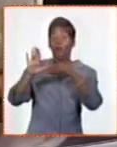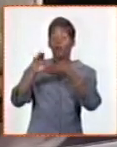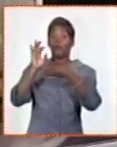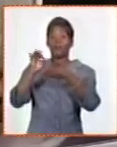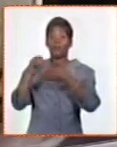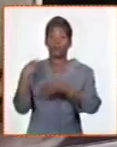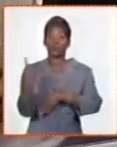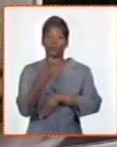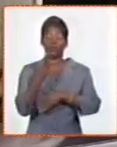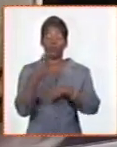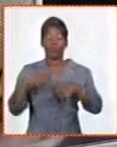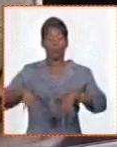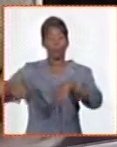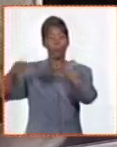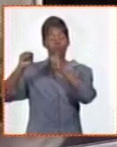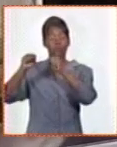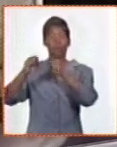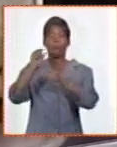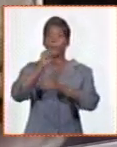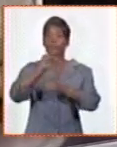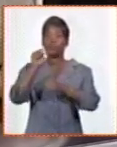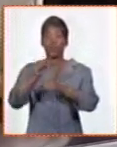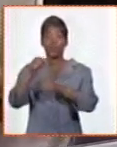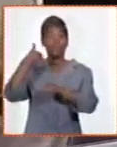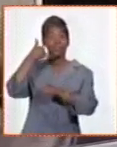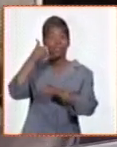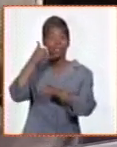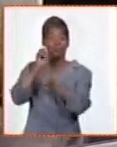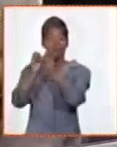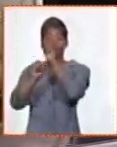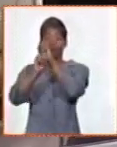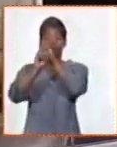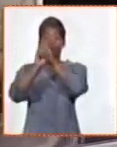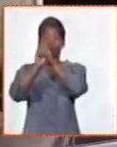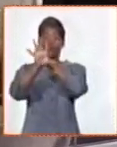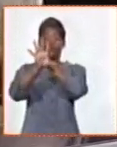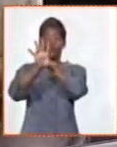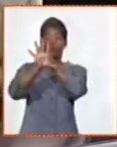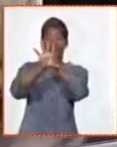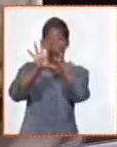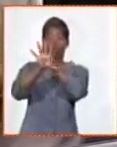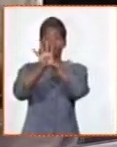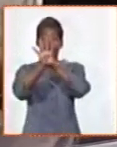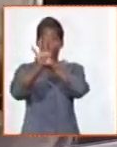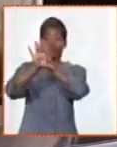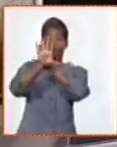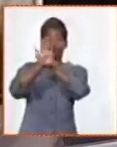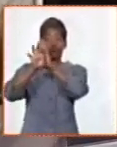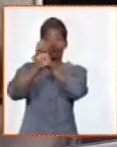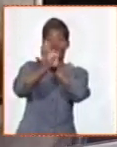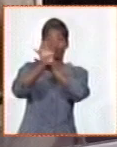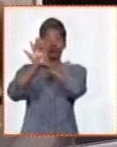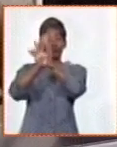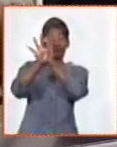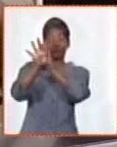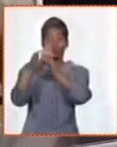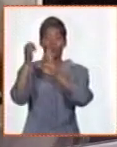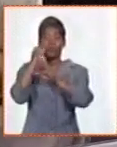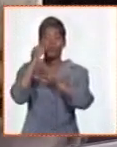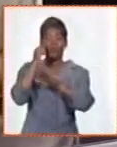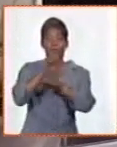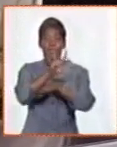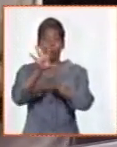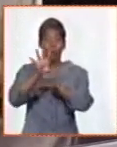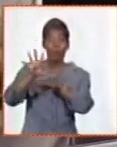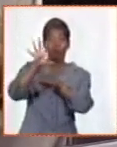no paramos, y eso es lo que tenemos, y tenemos montado el repertorio, pues hay que hacerlo con antorcha, hacerlo. O si le digo, preparen madera, y si